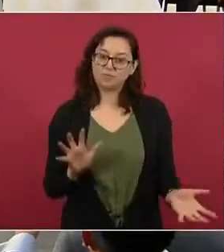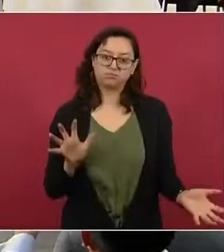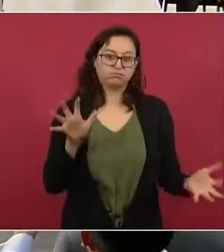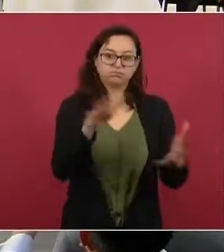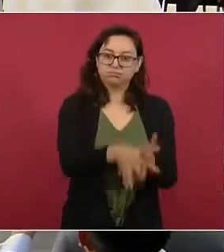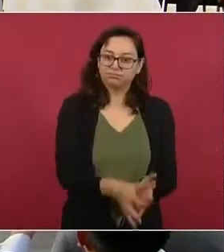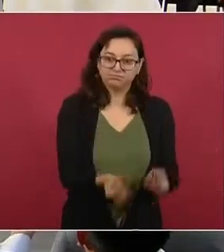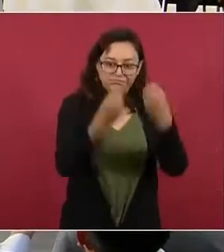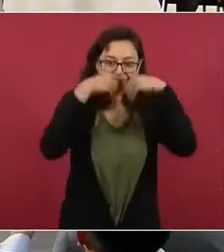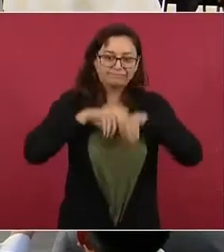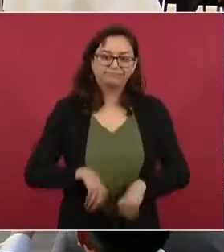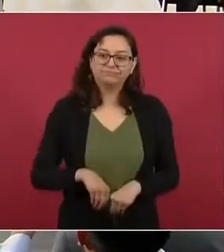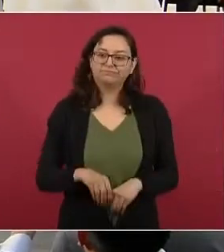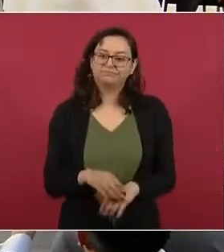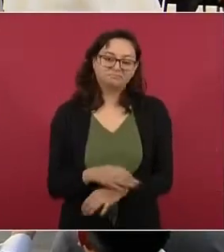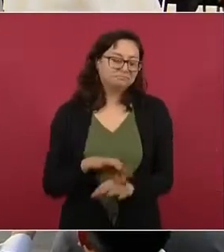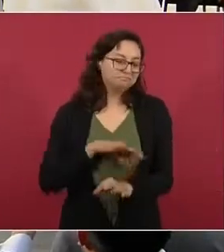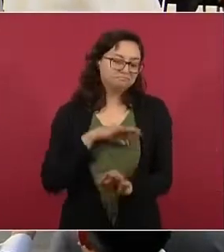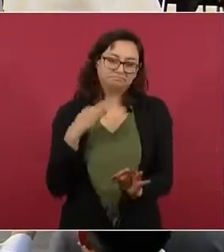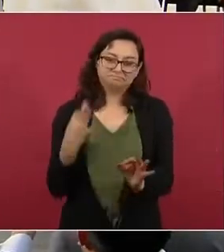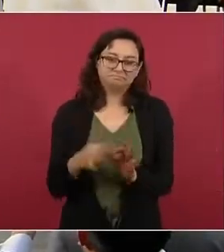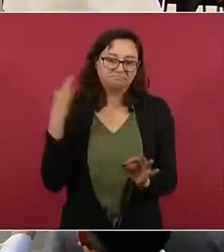Es lo que…